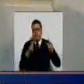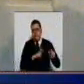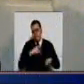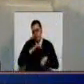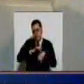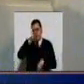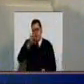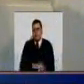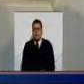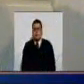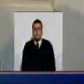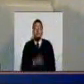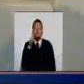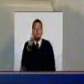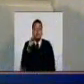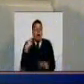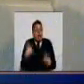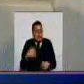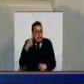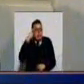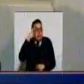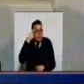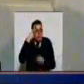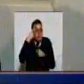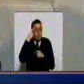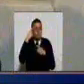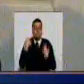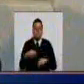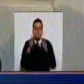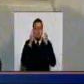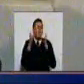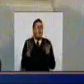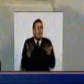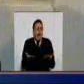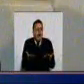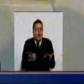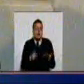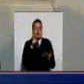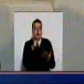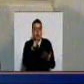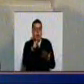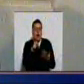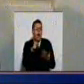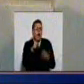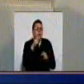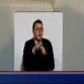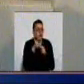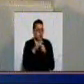principio carísimo en la constitucionalidad colombiana, que es el principio del precedente